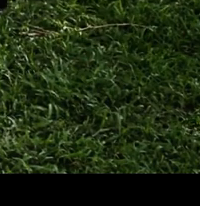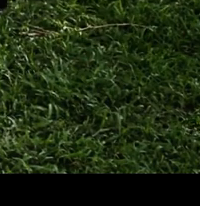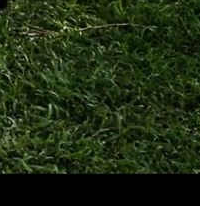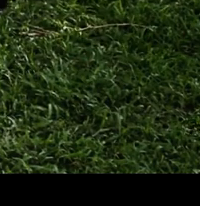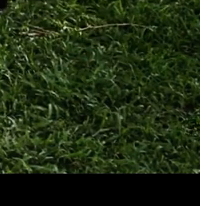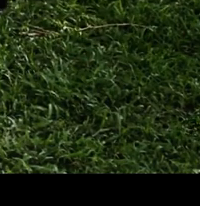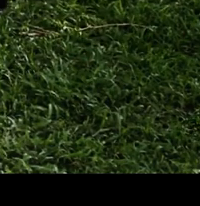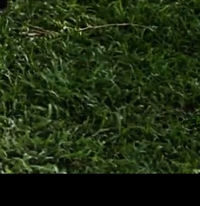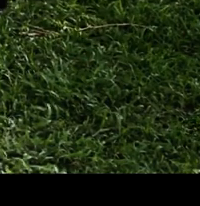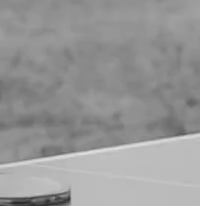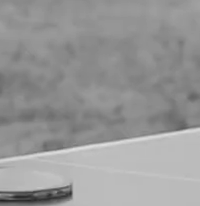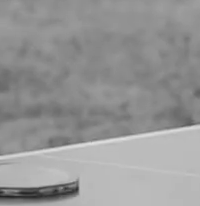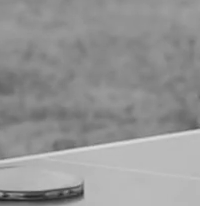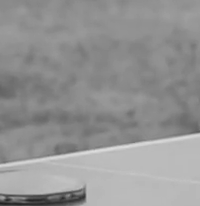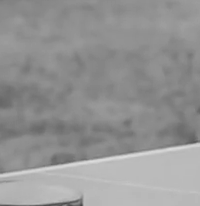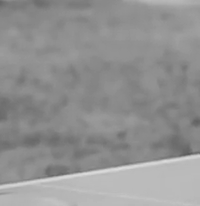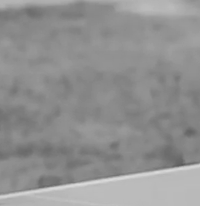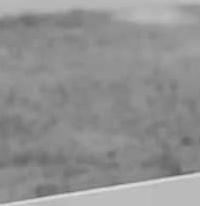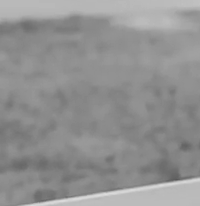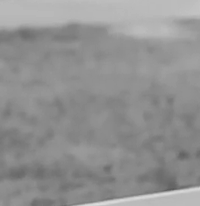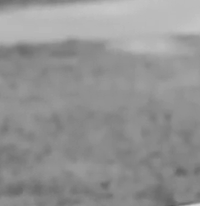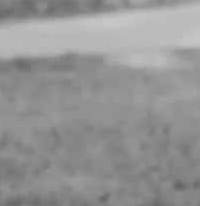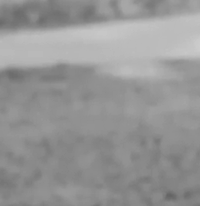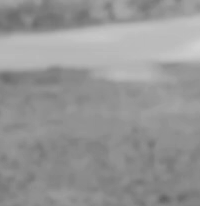Todo el mundo ahora me va a boletear, pues. Darkness, my old friend.